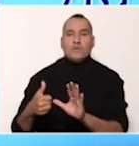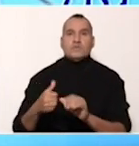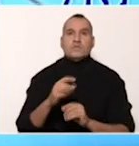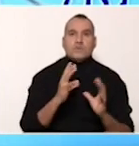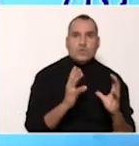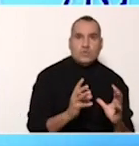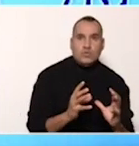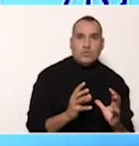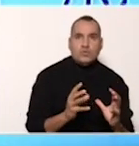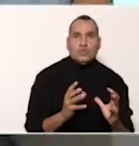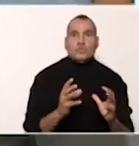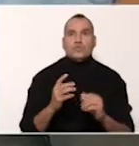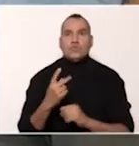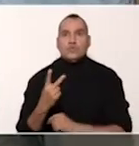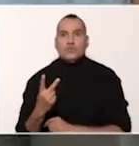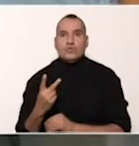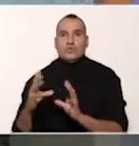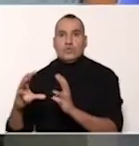un polinomio binomio.